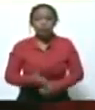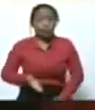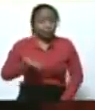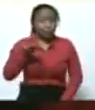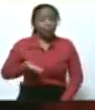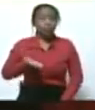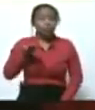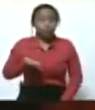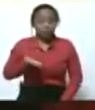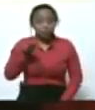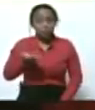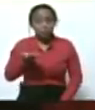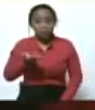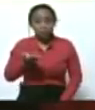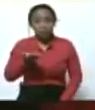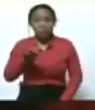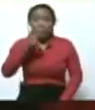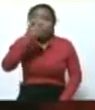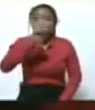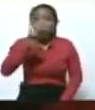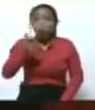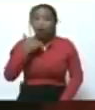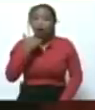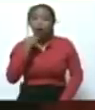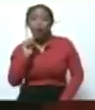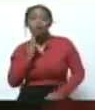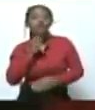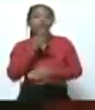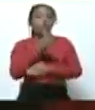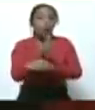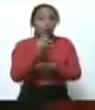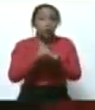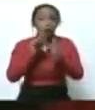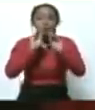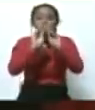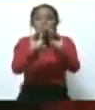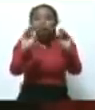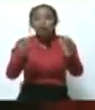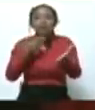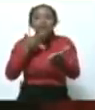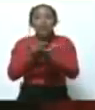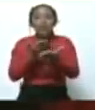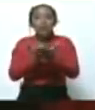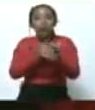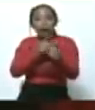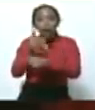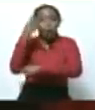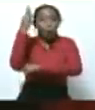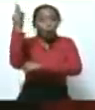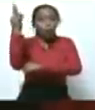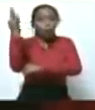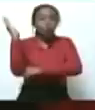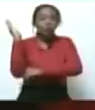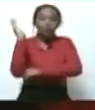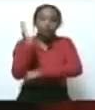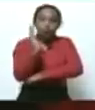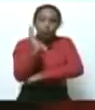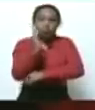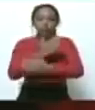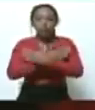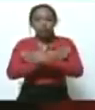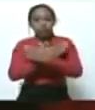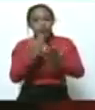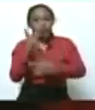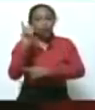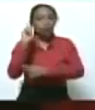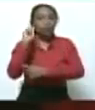indispensable que quienes vayan, sean convocados, sean propuestos a este Congreso, vengan con la